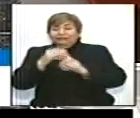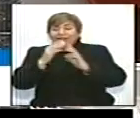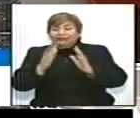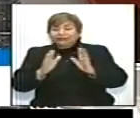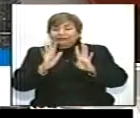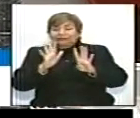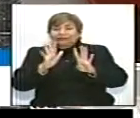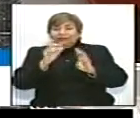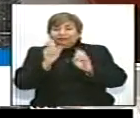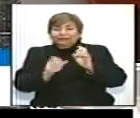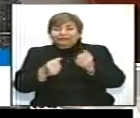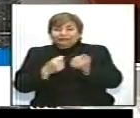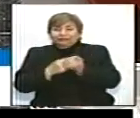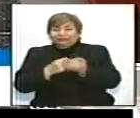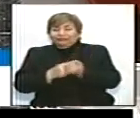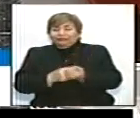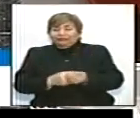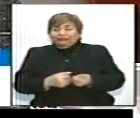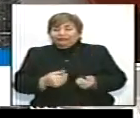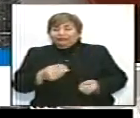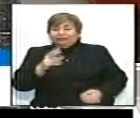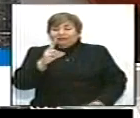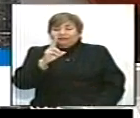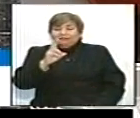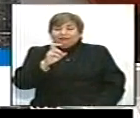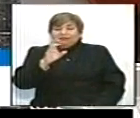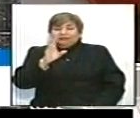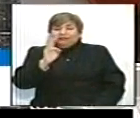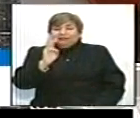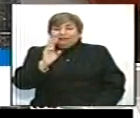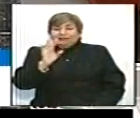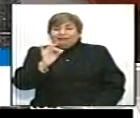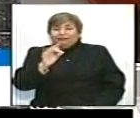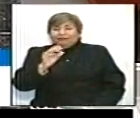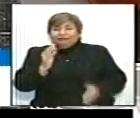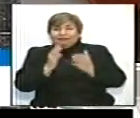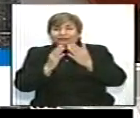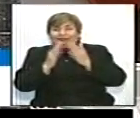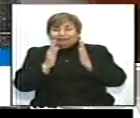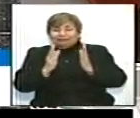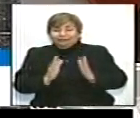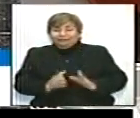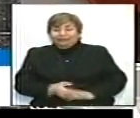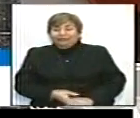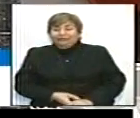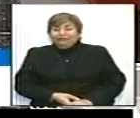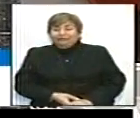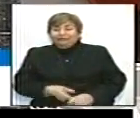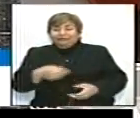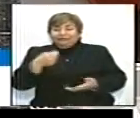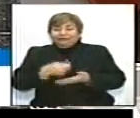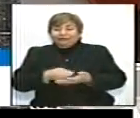personas en apoyo, ¿no? Tenemos 268 estudiantes y la inversión total